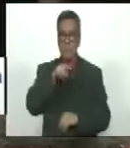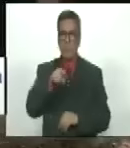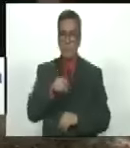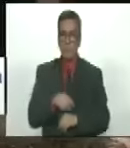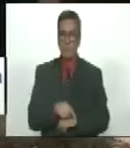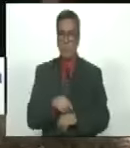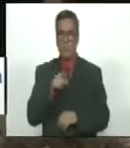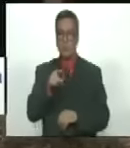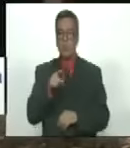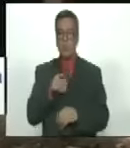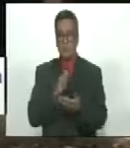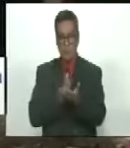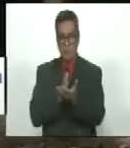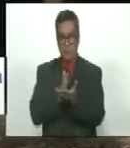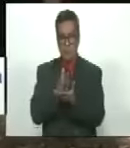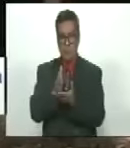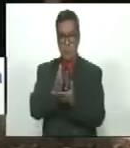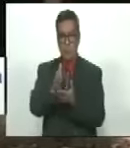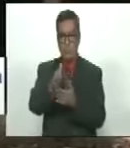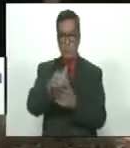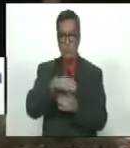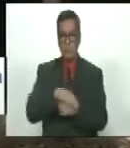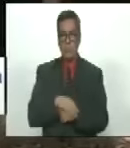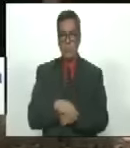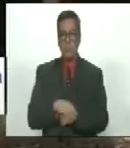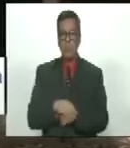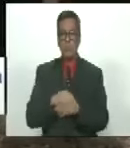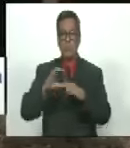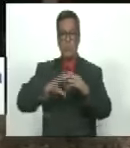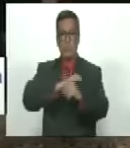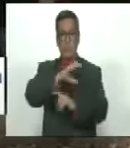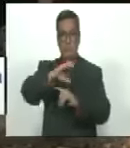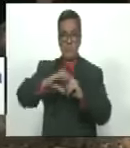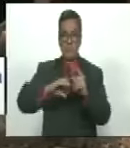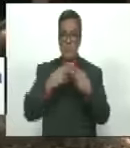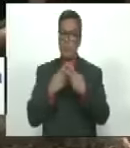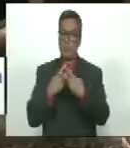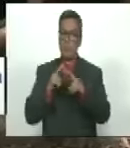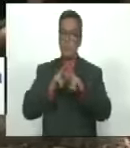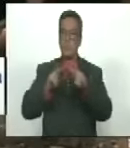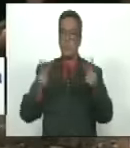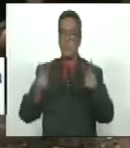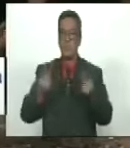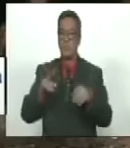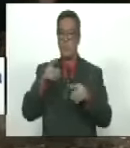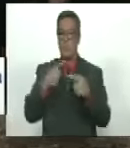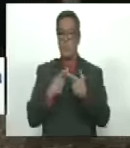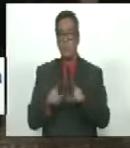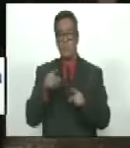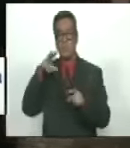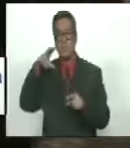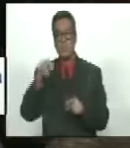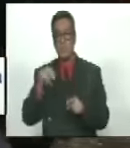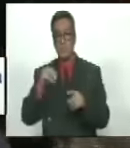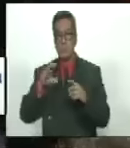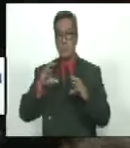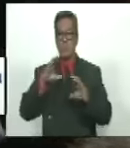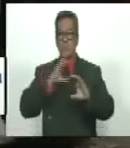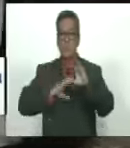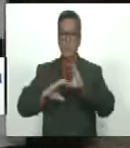por la senda de la cultura de la paz, pero no una cultura de la